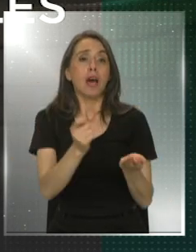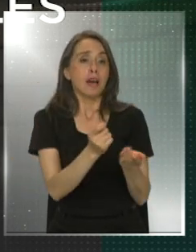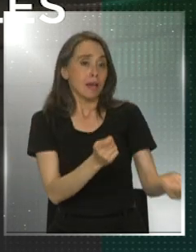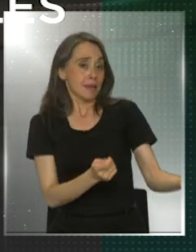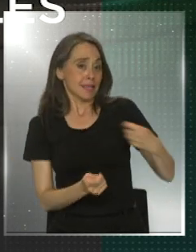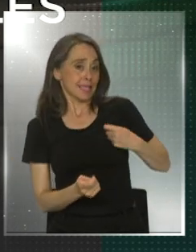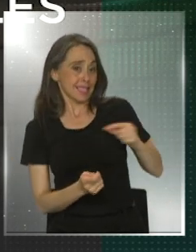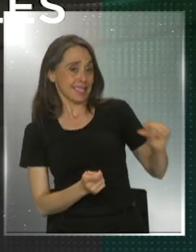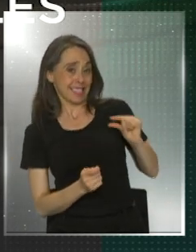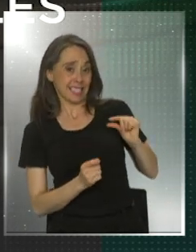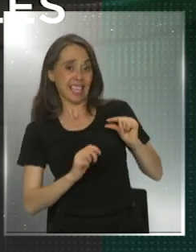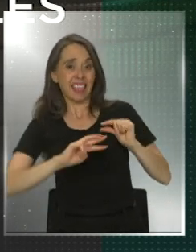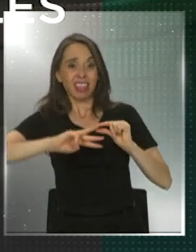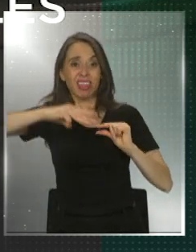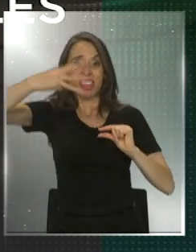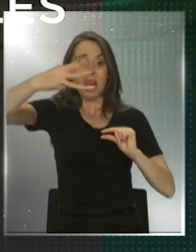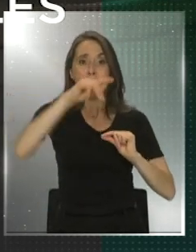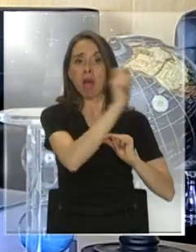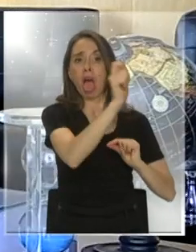ingresos mensuales.